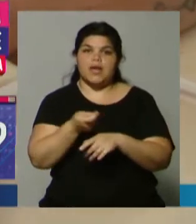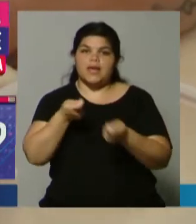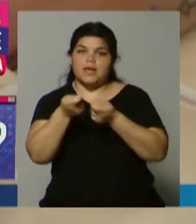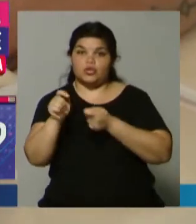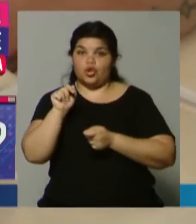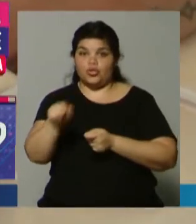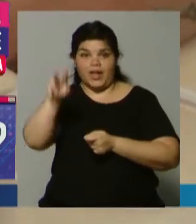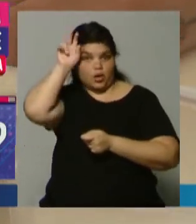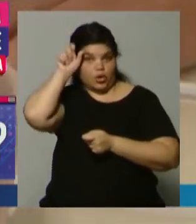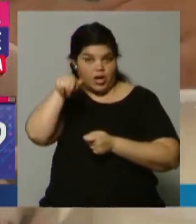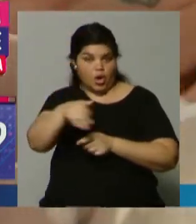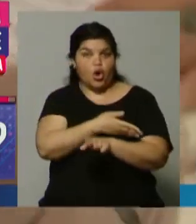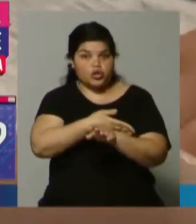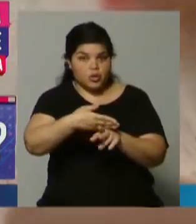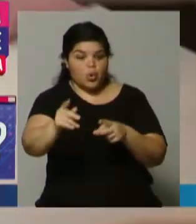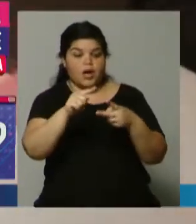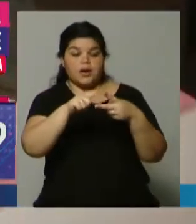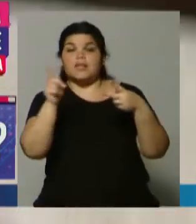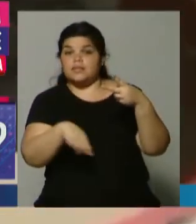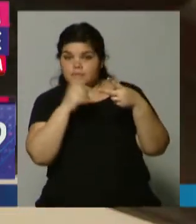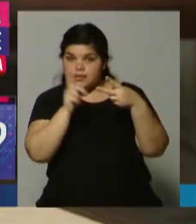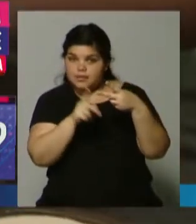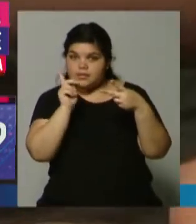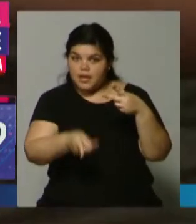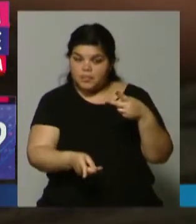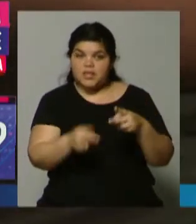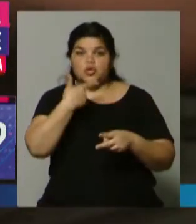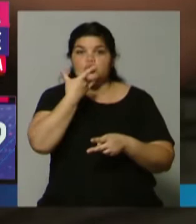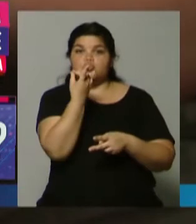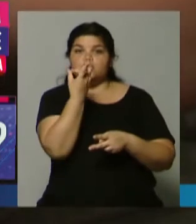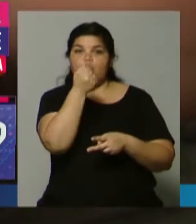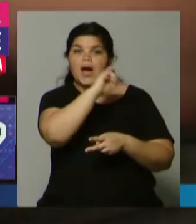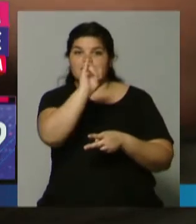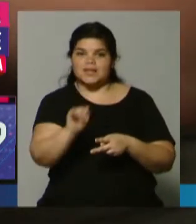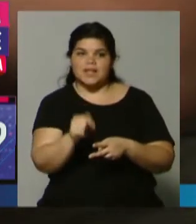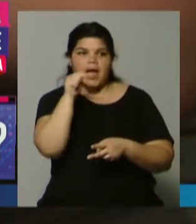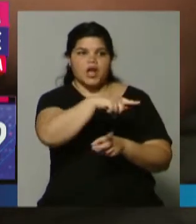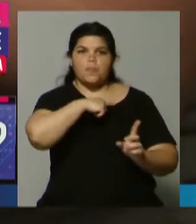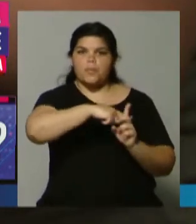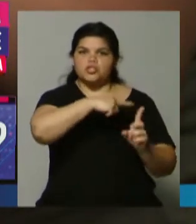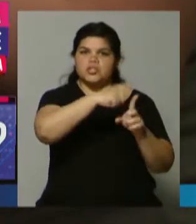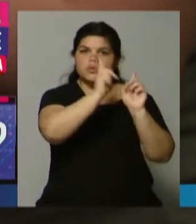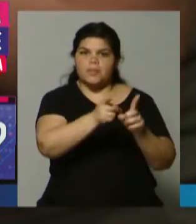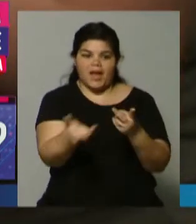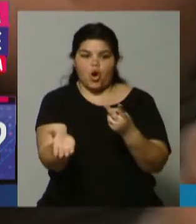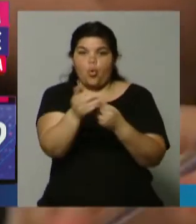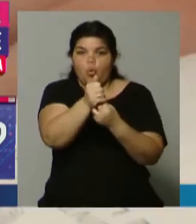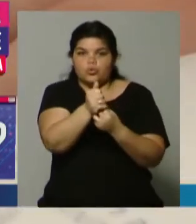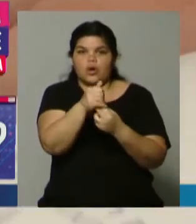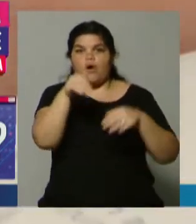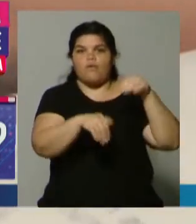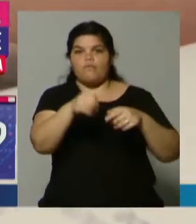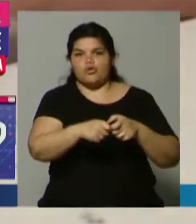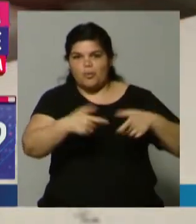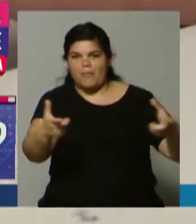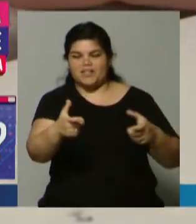Cornejo, pero también un reconocimiento a la figura de Suárez, que hay que decir que además